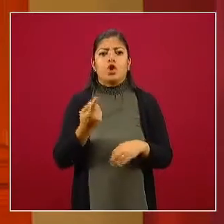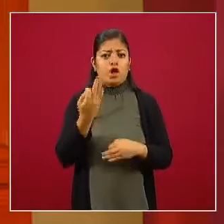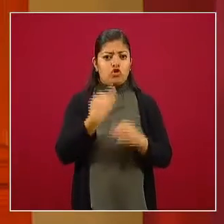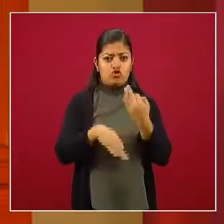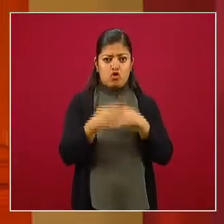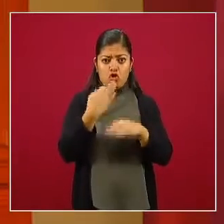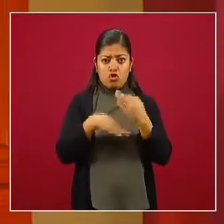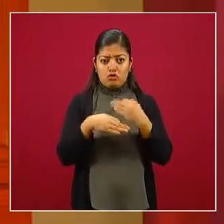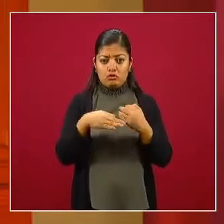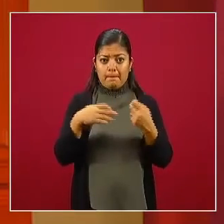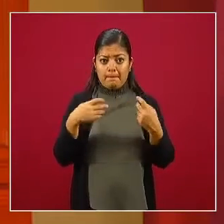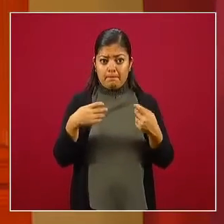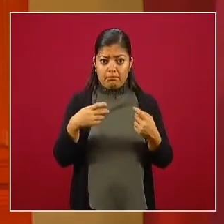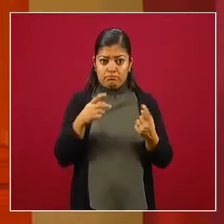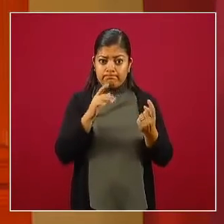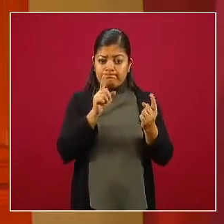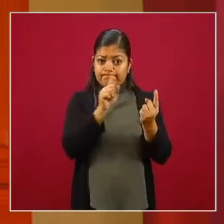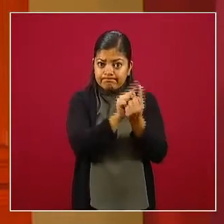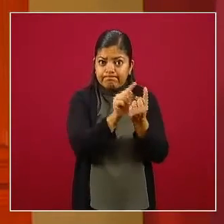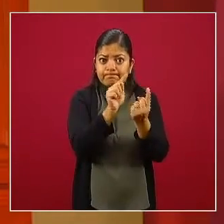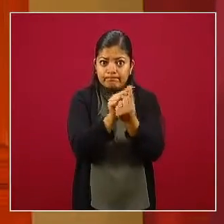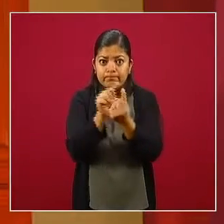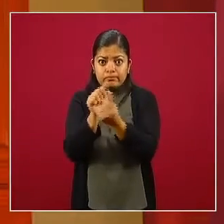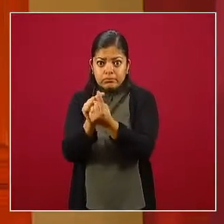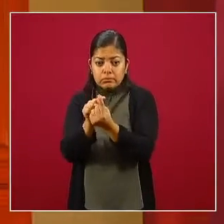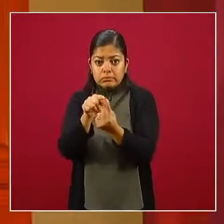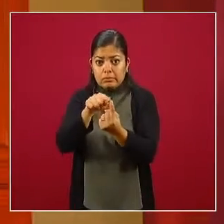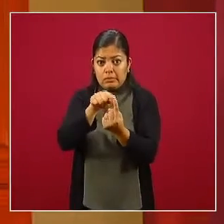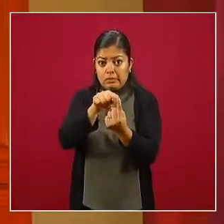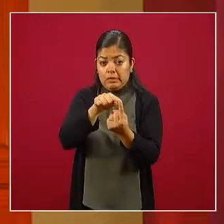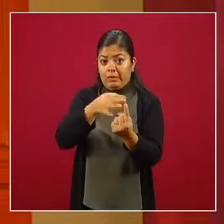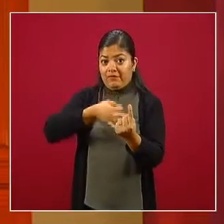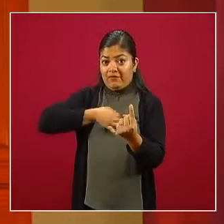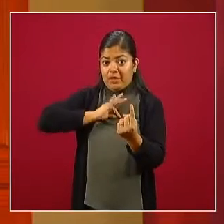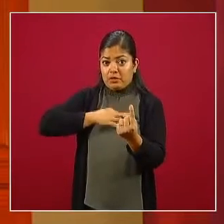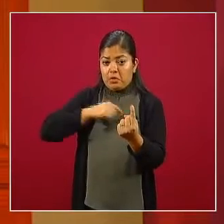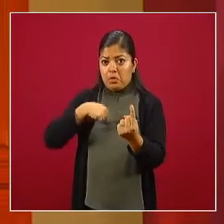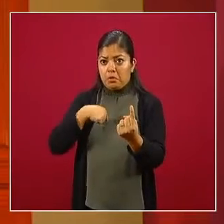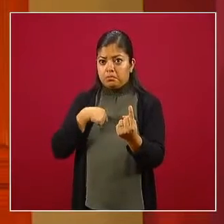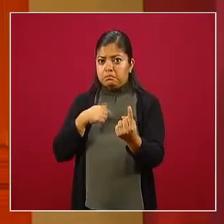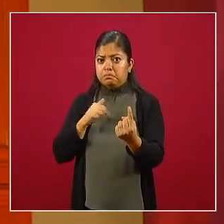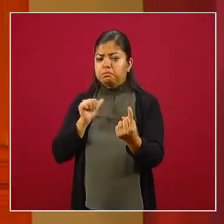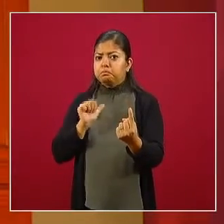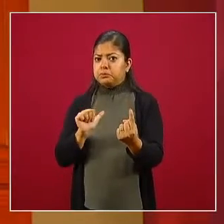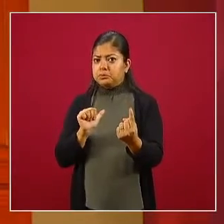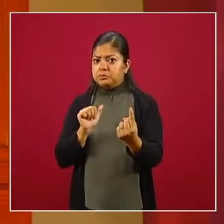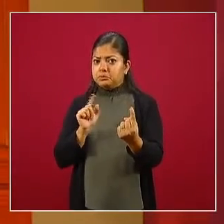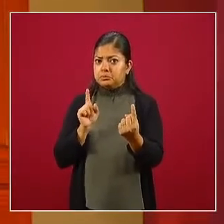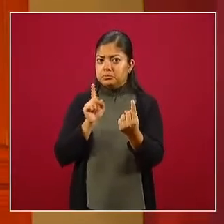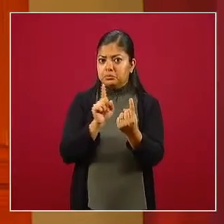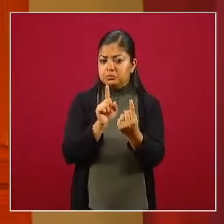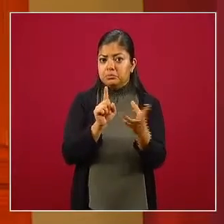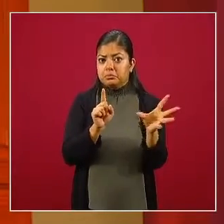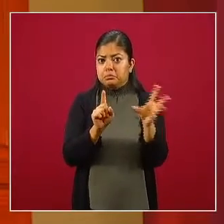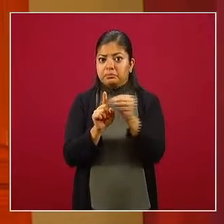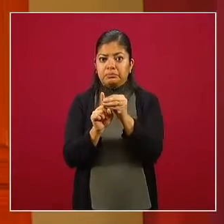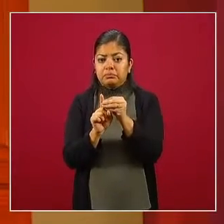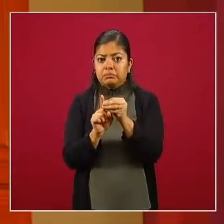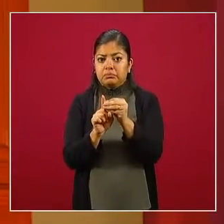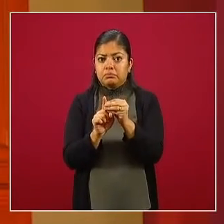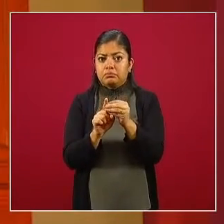los encuentros, todos los contactos entre una persona infectante y una persona susceptible, una o más, resultan en